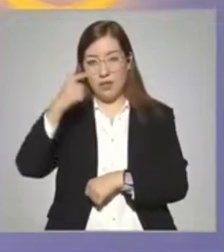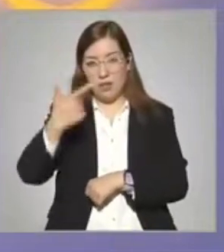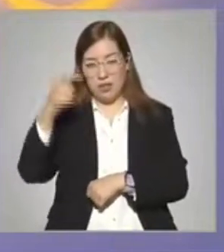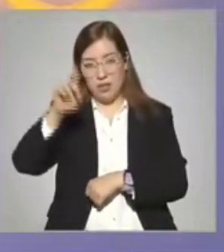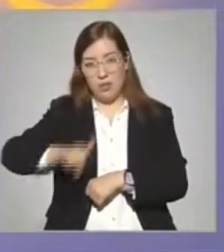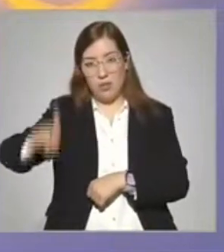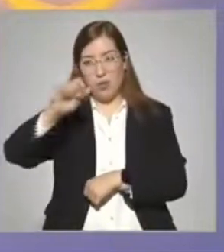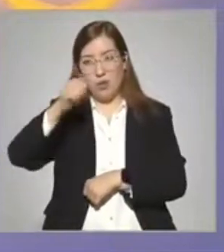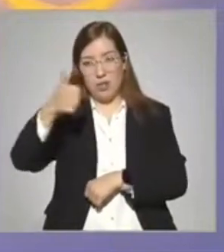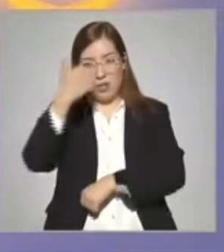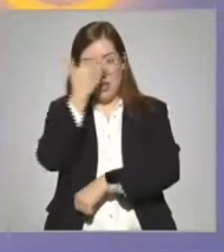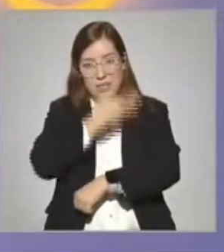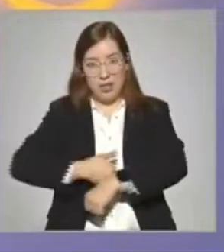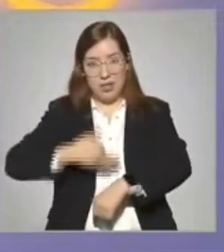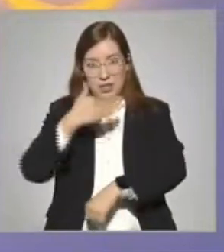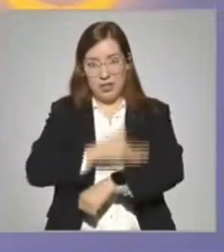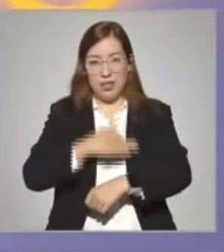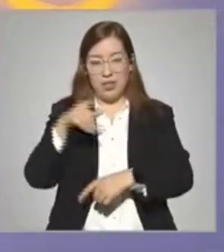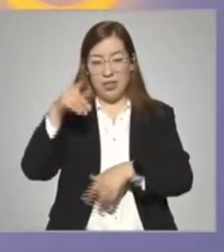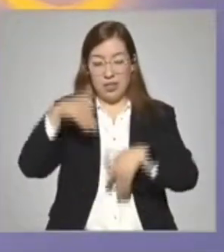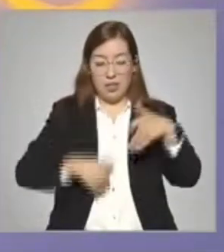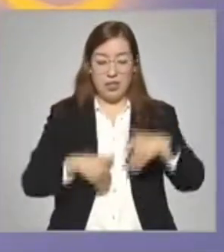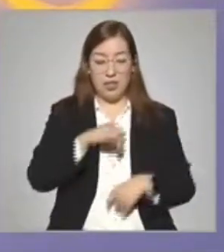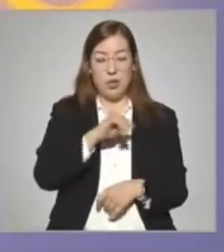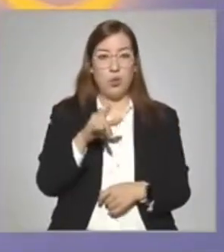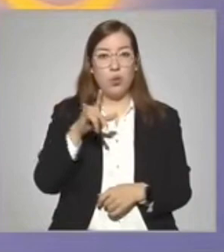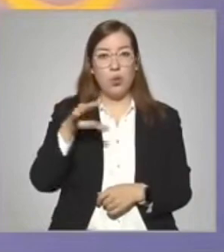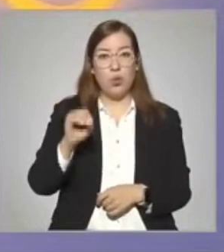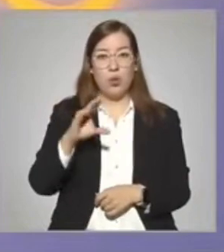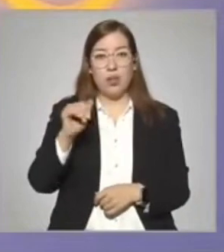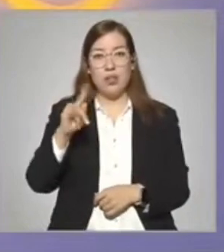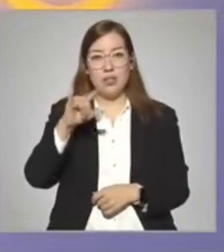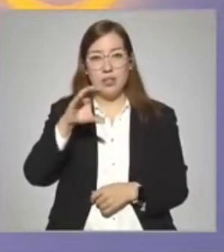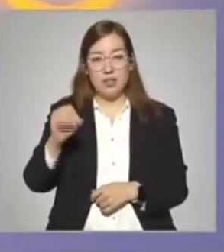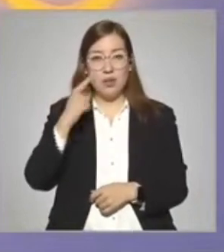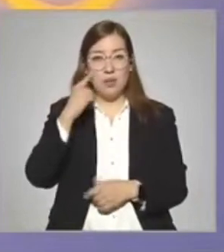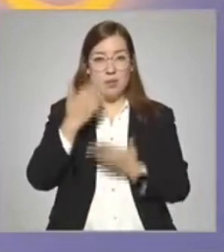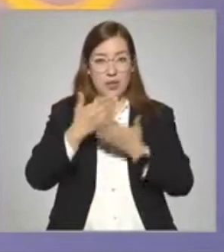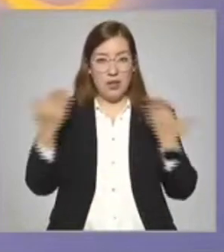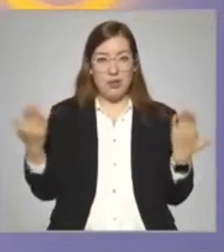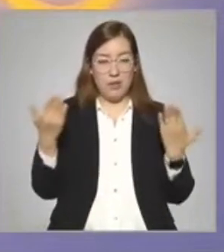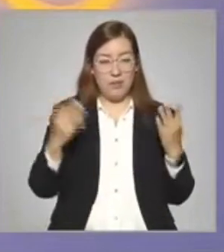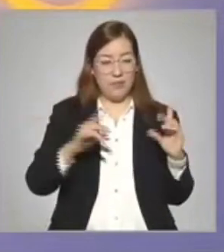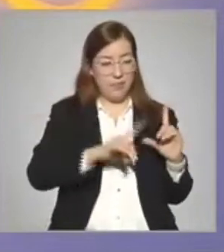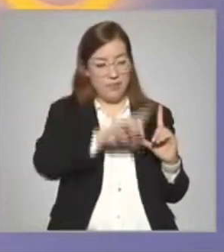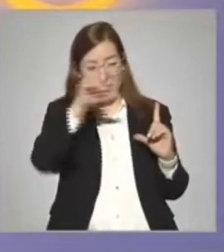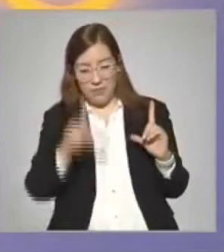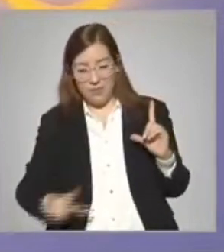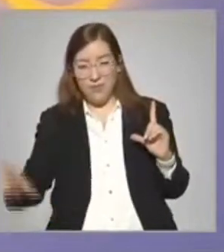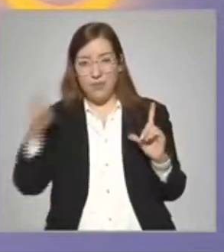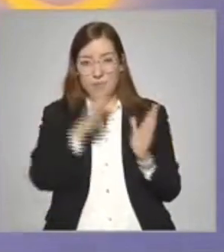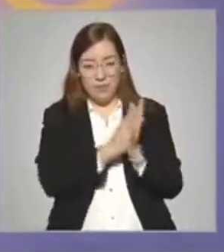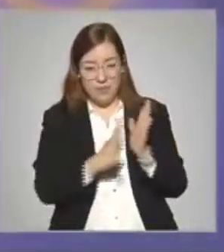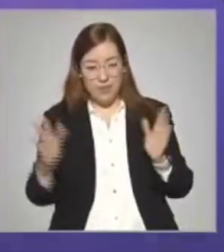6 p.m. en el Teatro Julio Castillo del Centro Cultural del Bosque. Y ahora es momento de nuestro recorrido por la cartelera